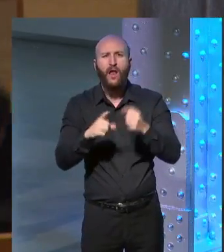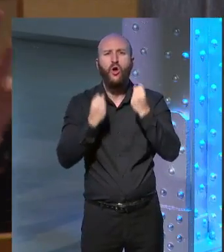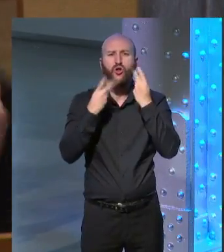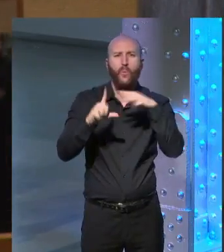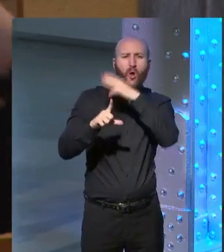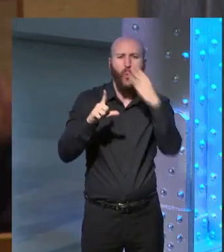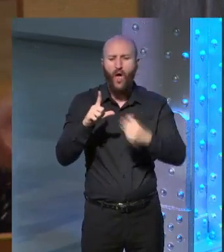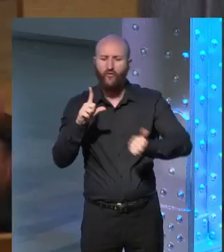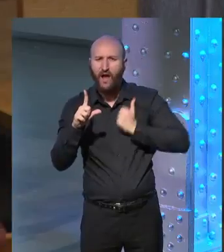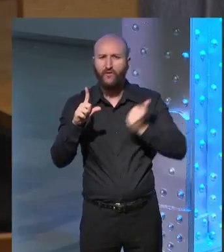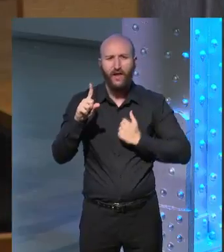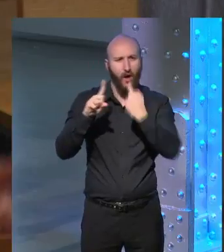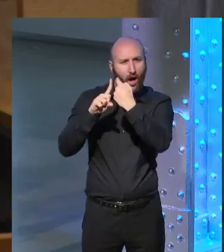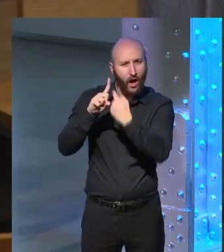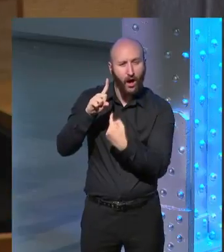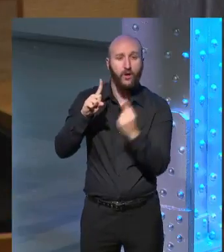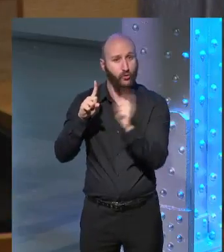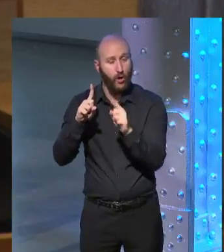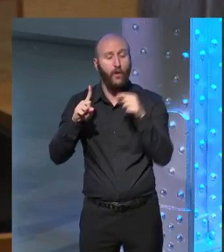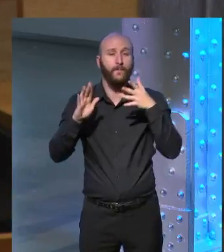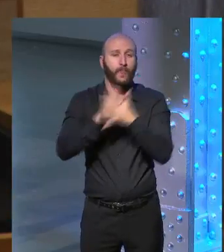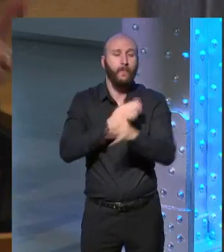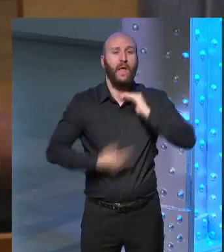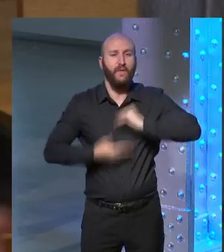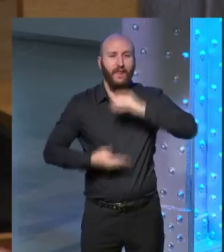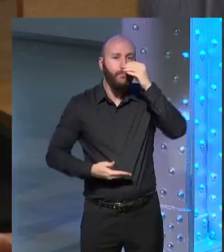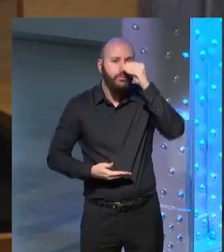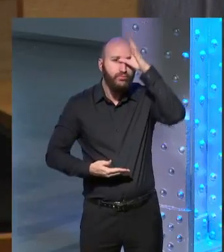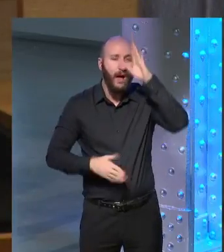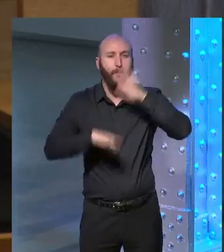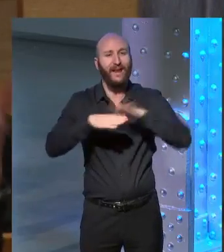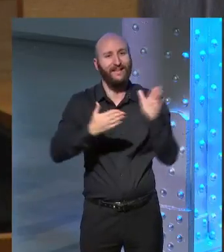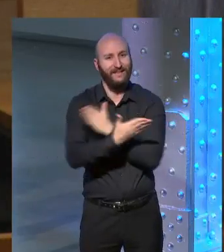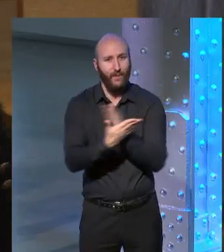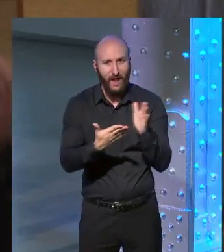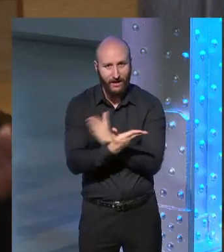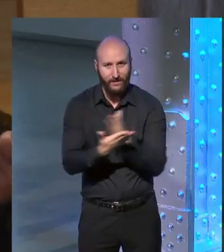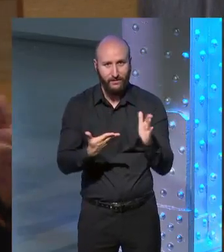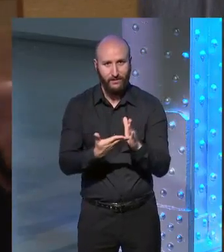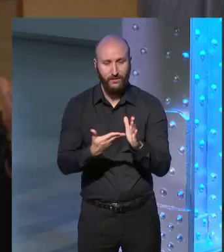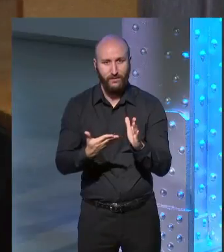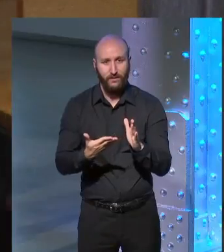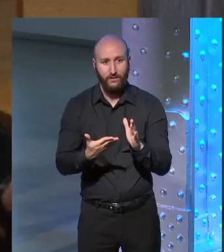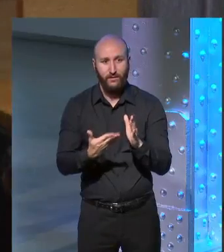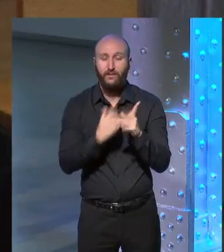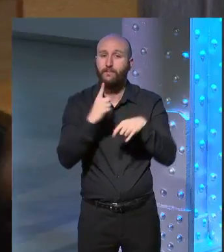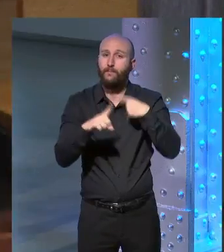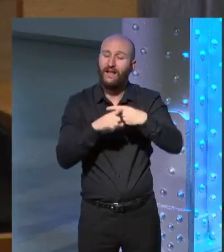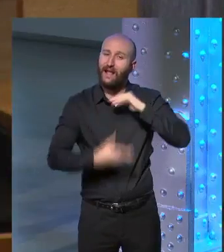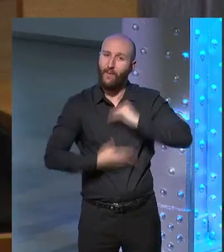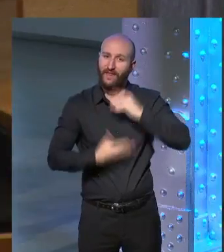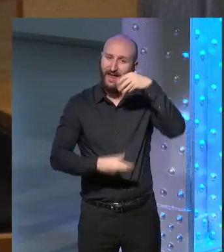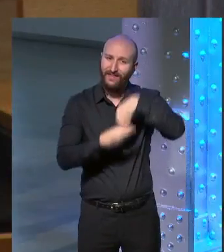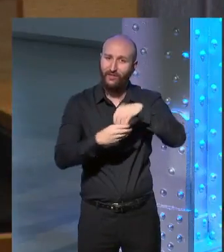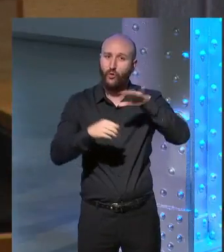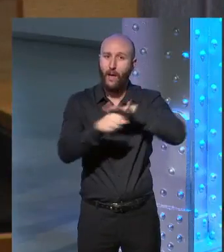son falsas, que no, sino esas capacidades, esa capacidad cognitiva para discernir y esa capacidad crítica que también hay que tener en el mundo